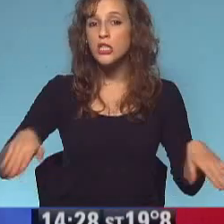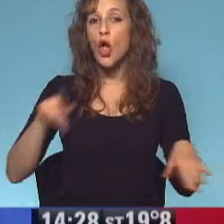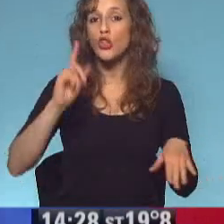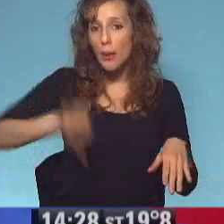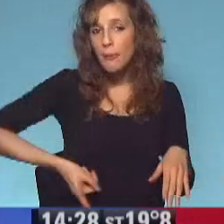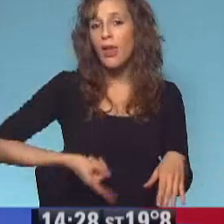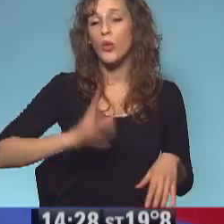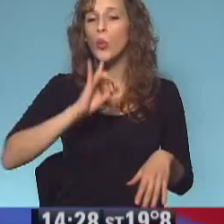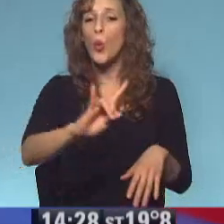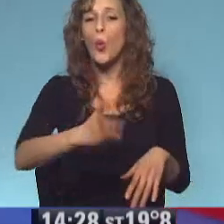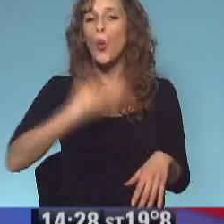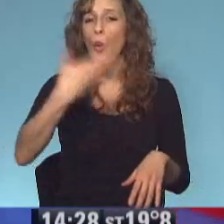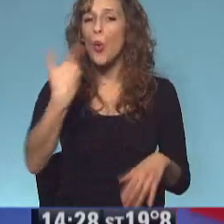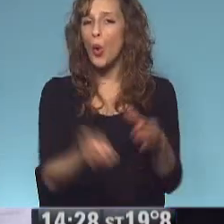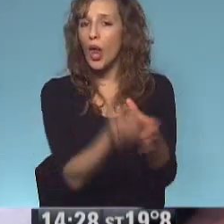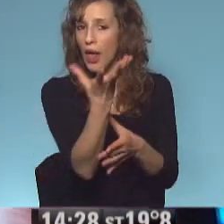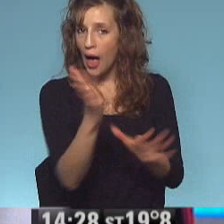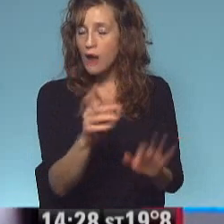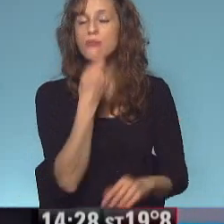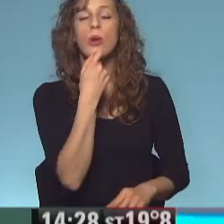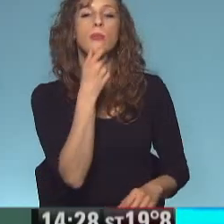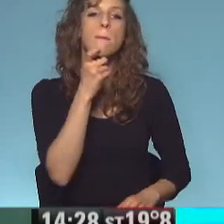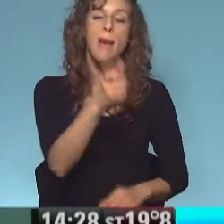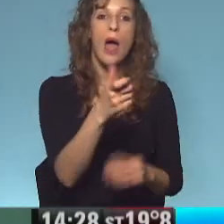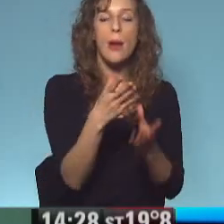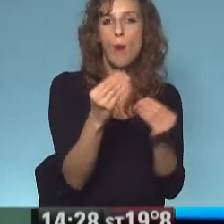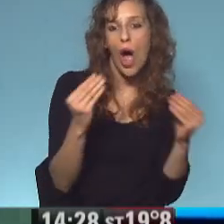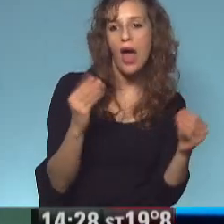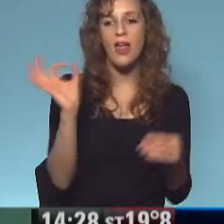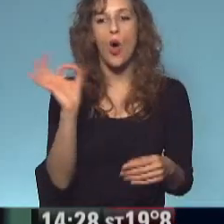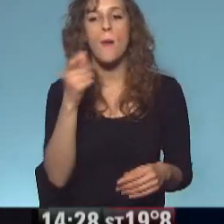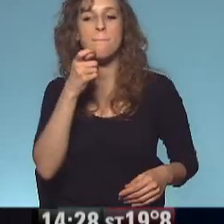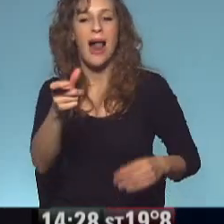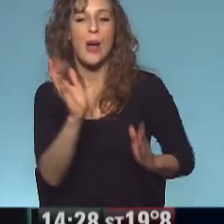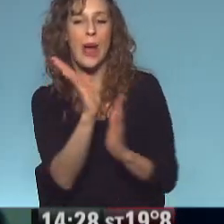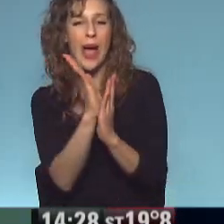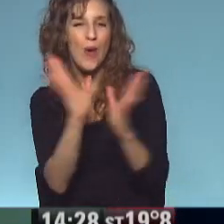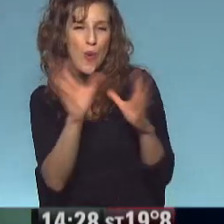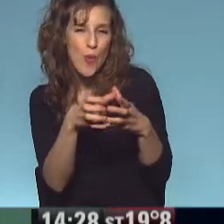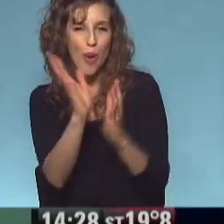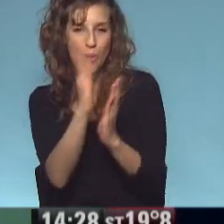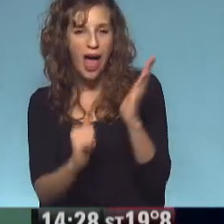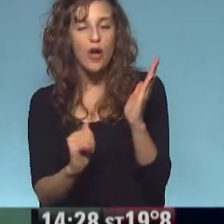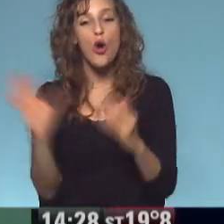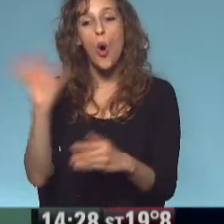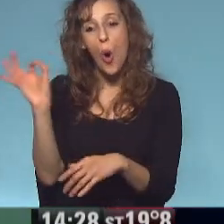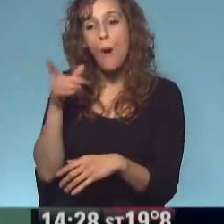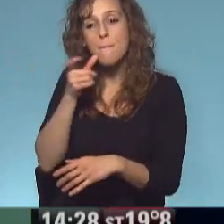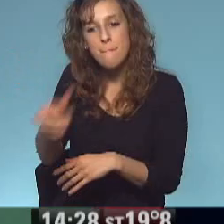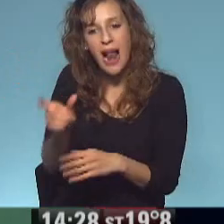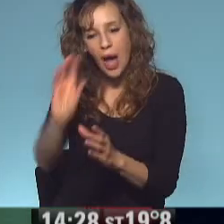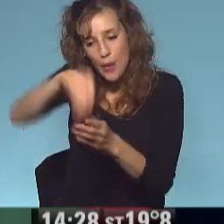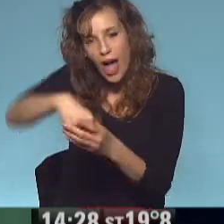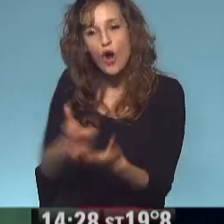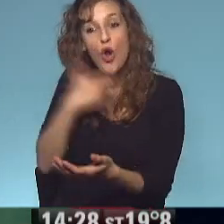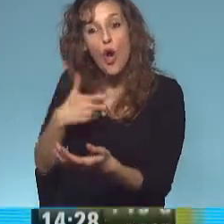inventar otras, por ejemplo, con esas palabras mojadas, o con las palabras blancas, o con las palabras rojas. Pueden inventar otras rimas nuevas. Pero yo